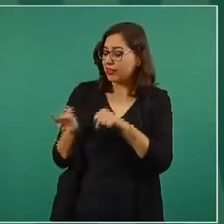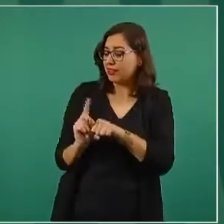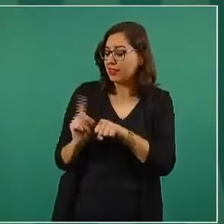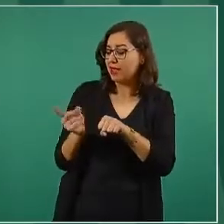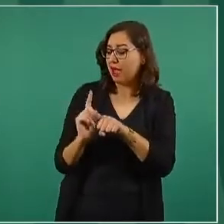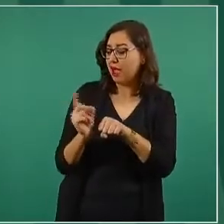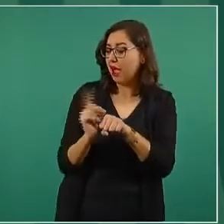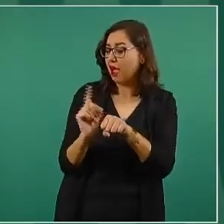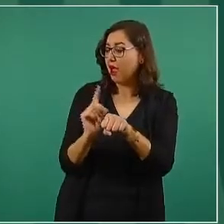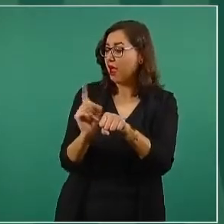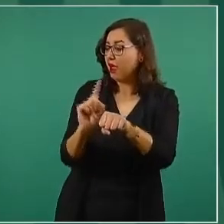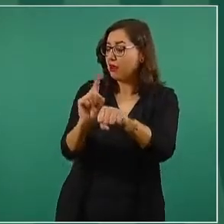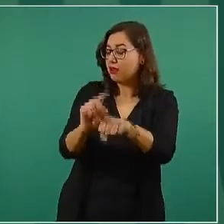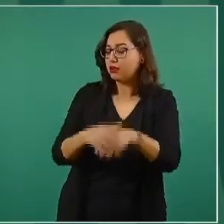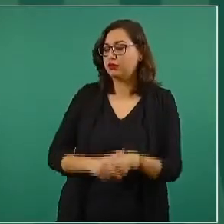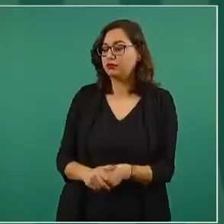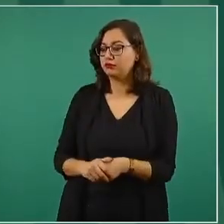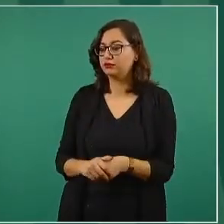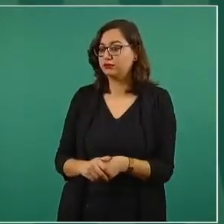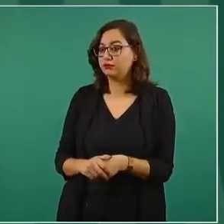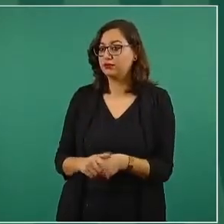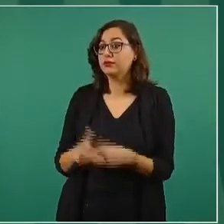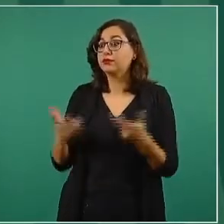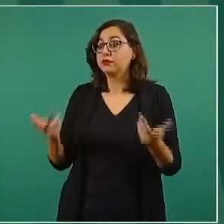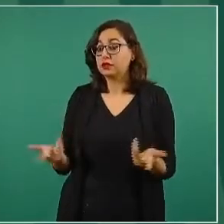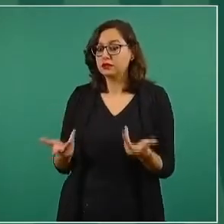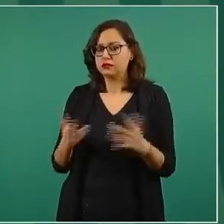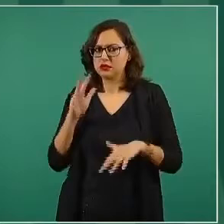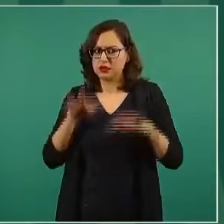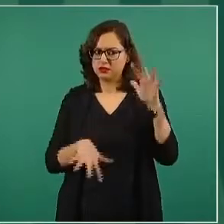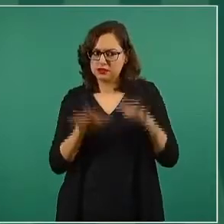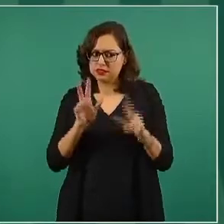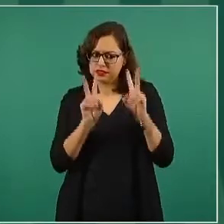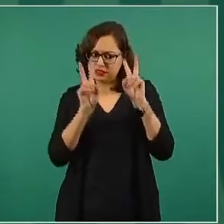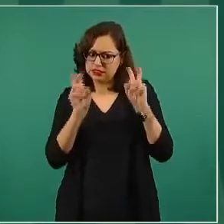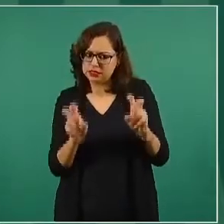Y cuando se requiere, se invita